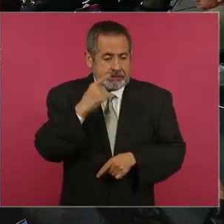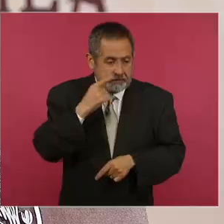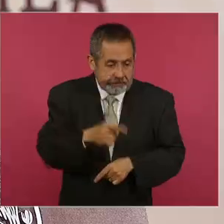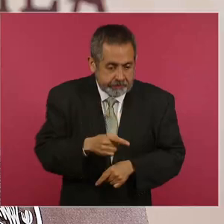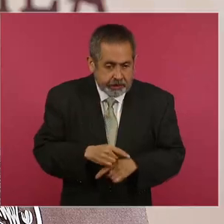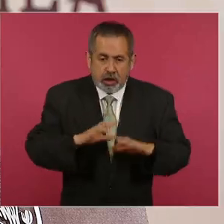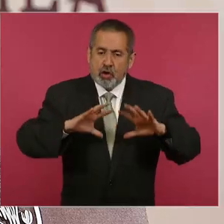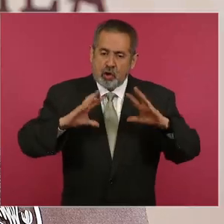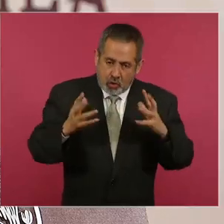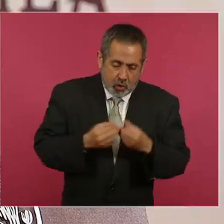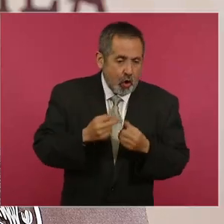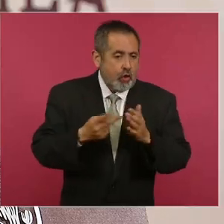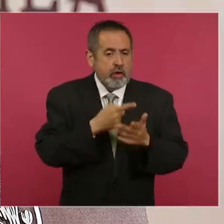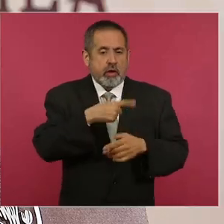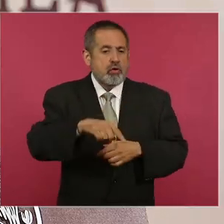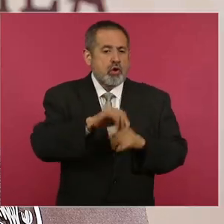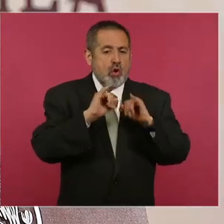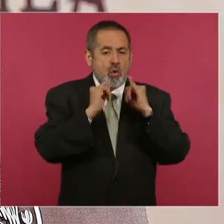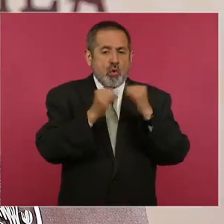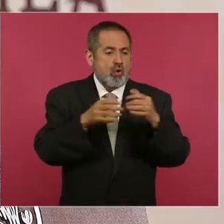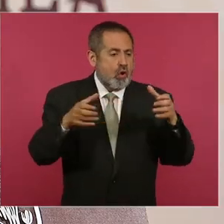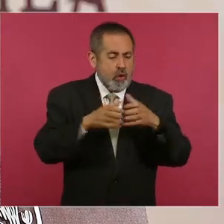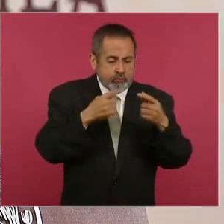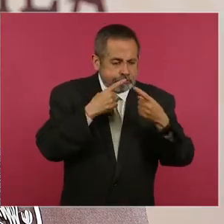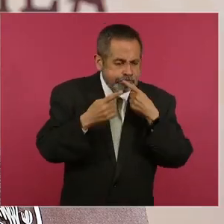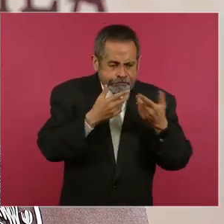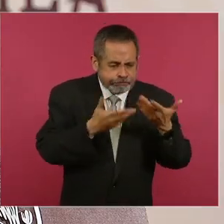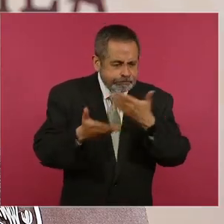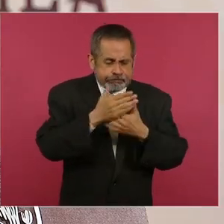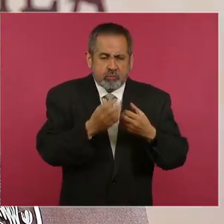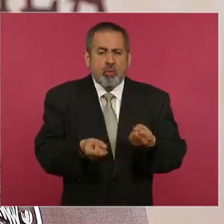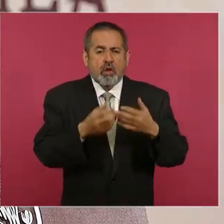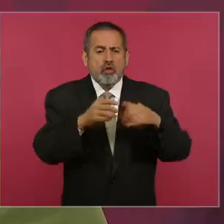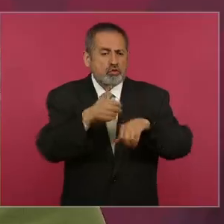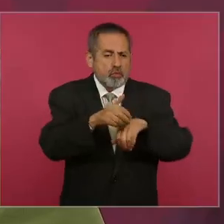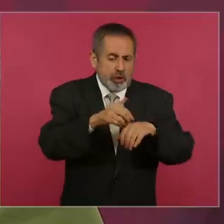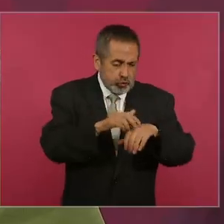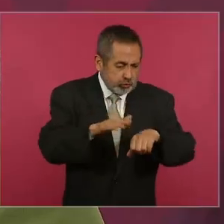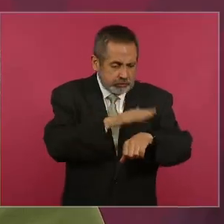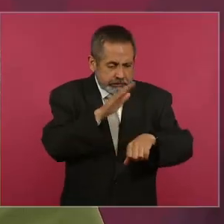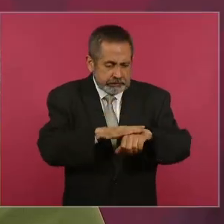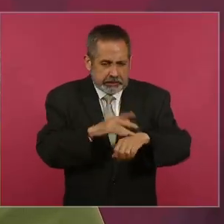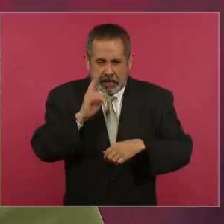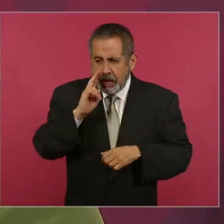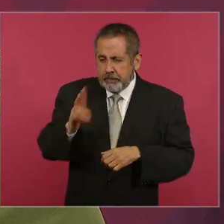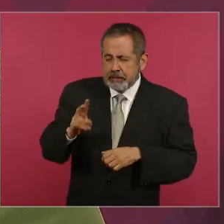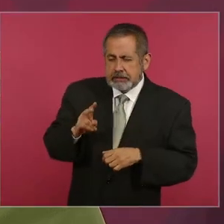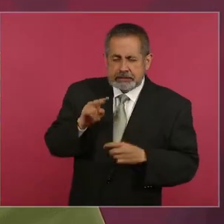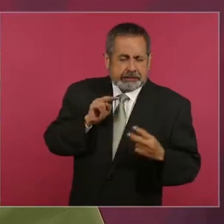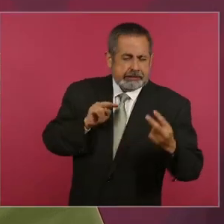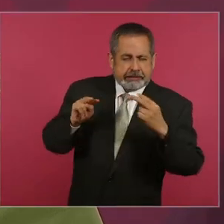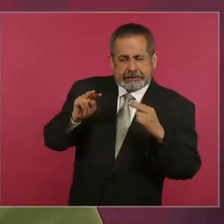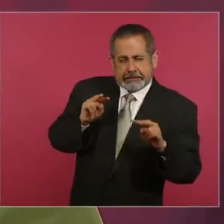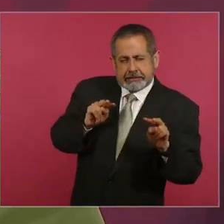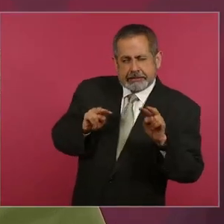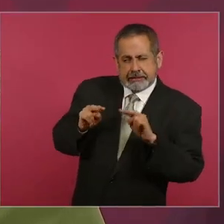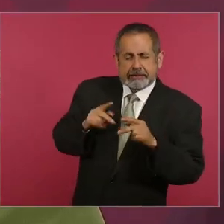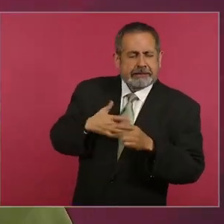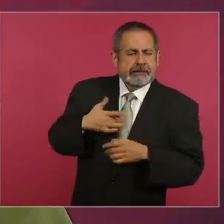se reúne esa parte numérica con una evaluación subjetiva, es